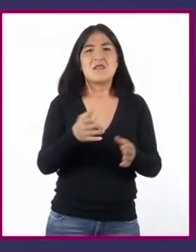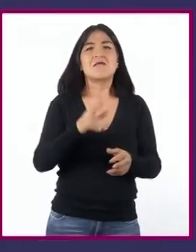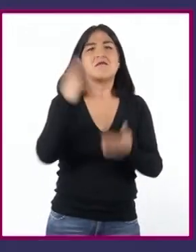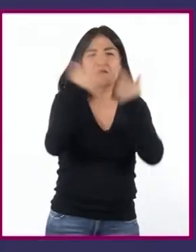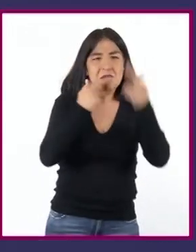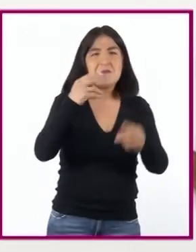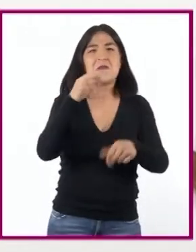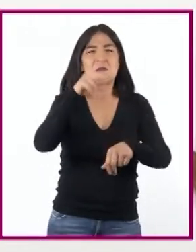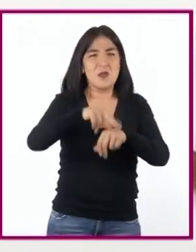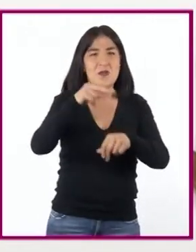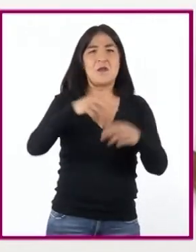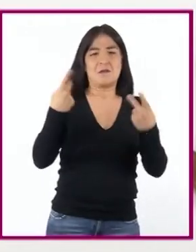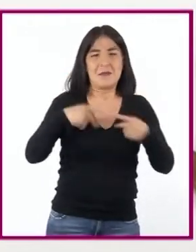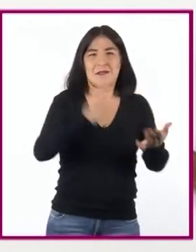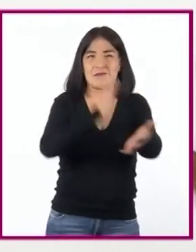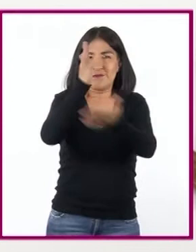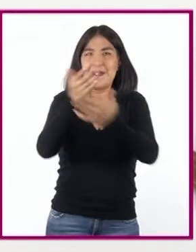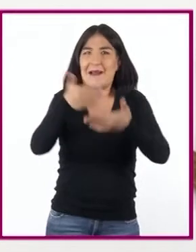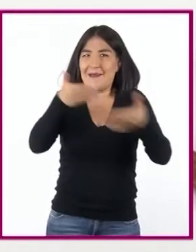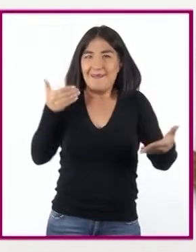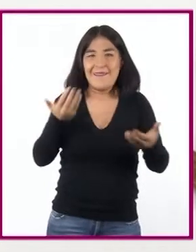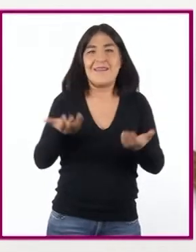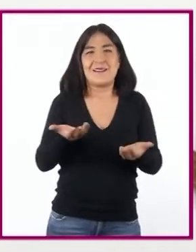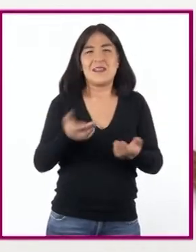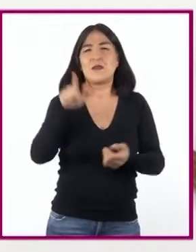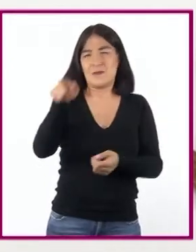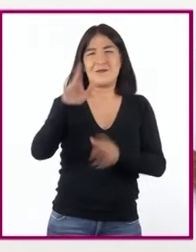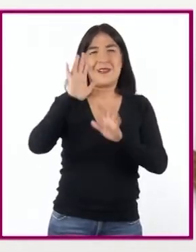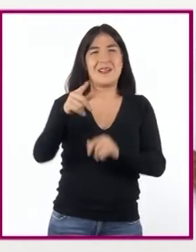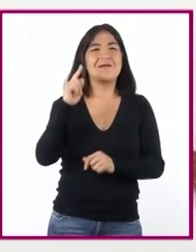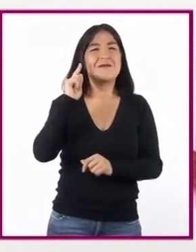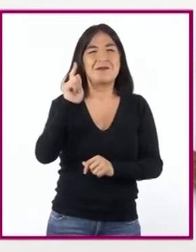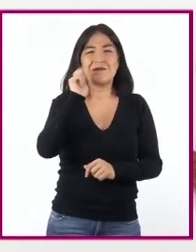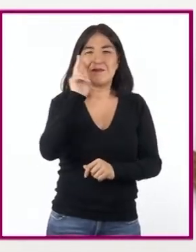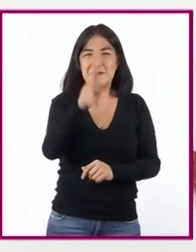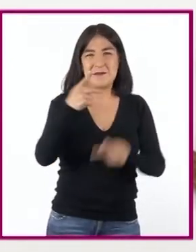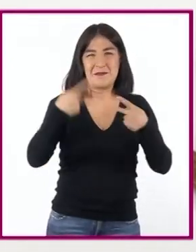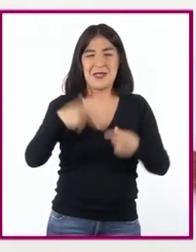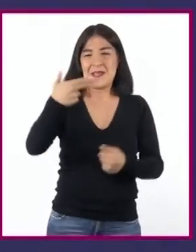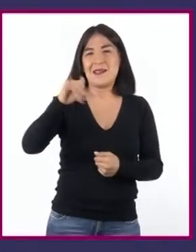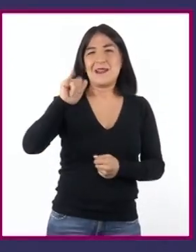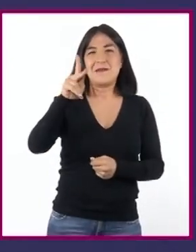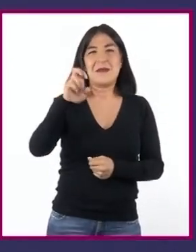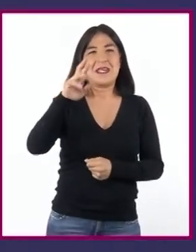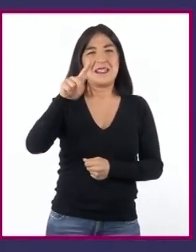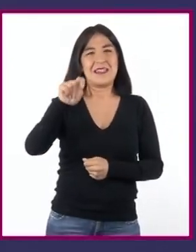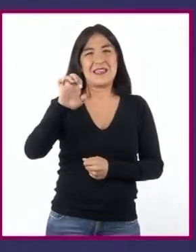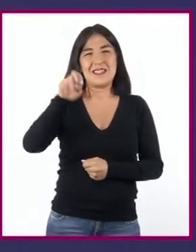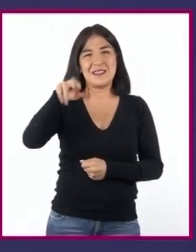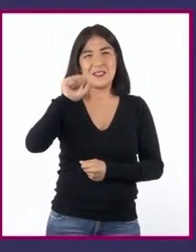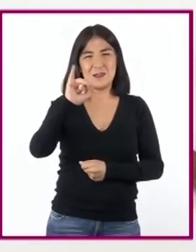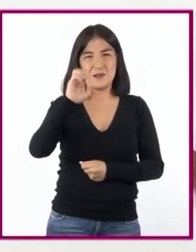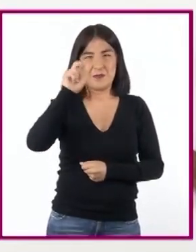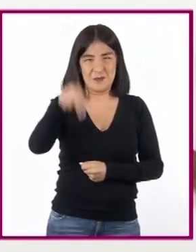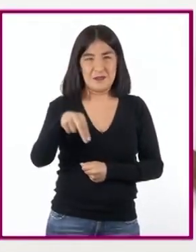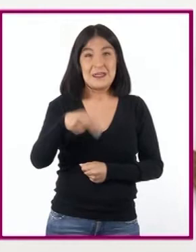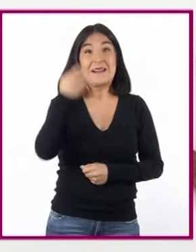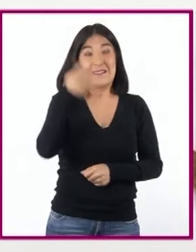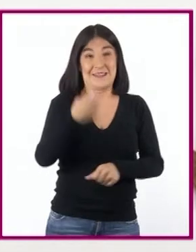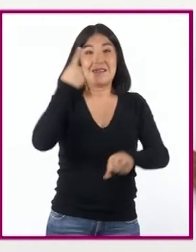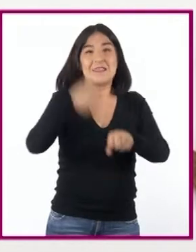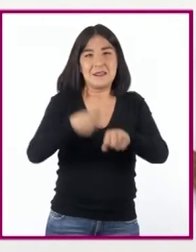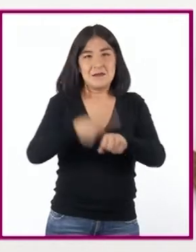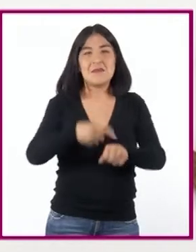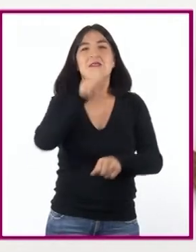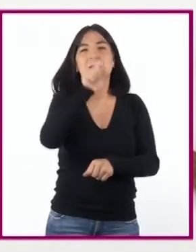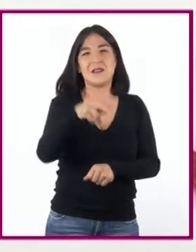la gente a tiempo? ¿Alguna vez has escuchado el término hipertensión? A esa enfermedad también